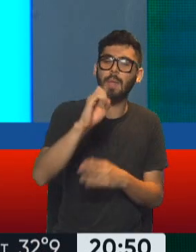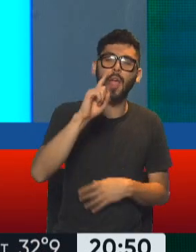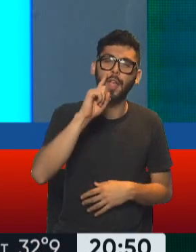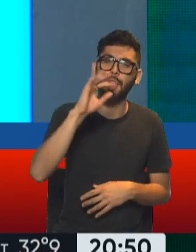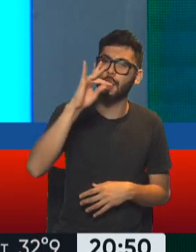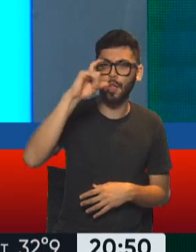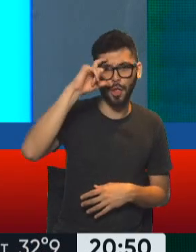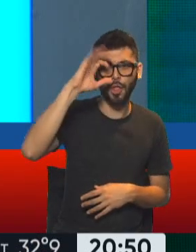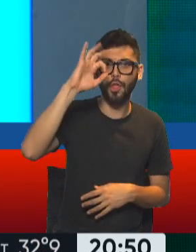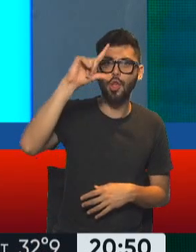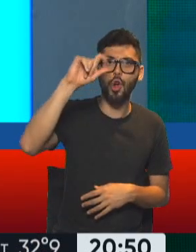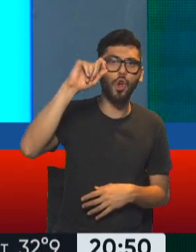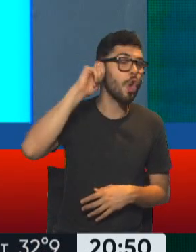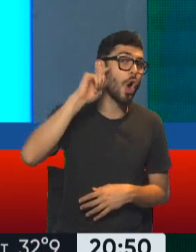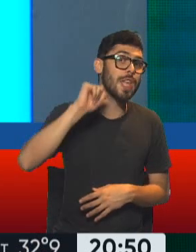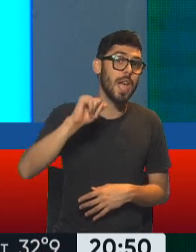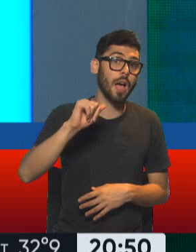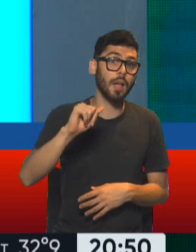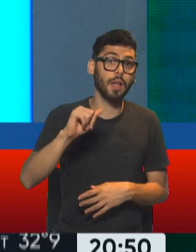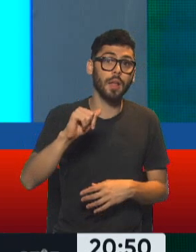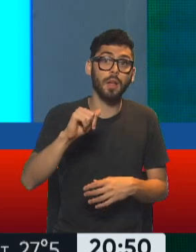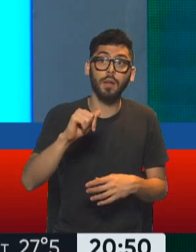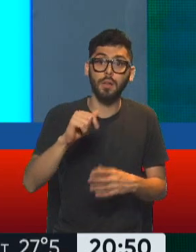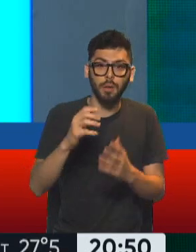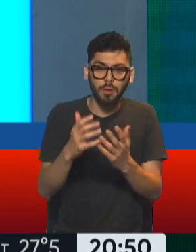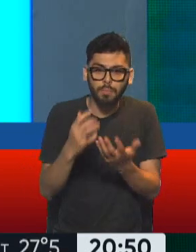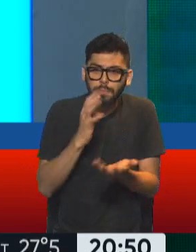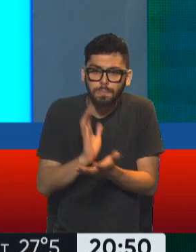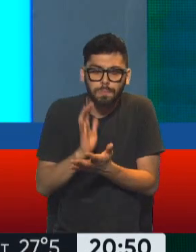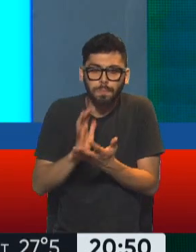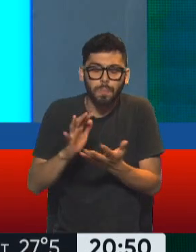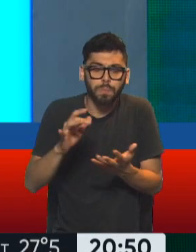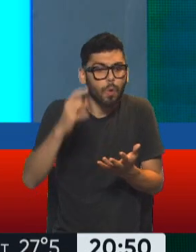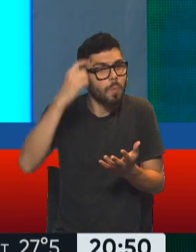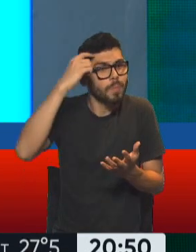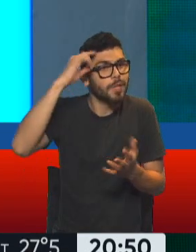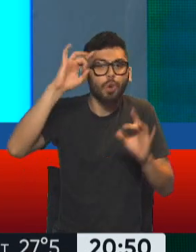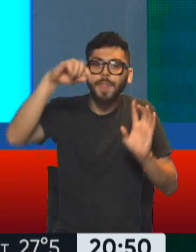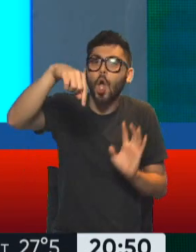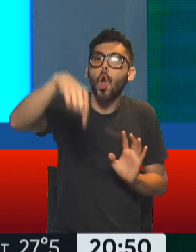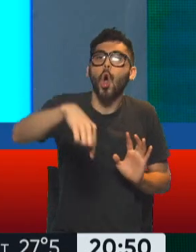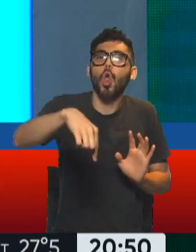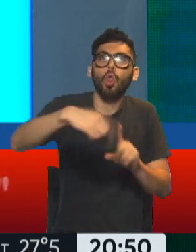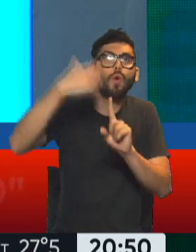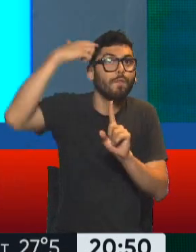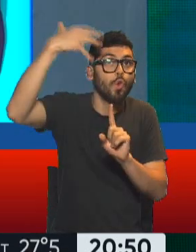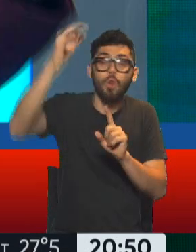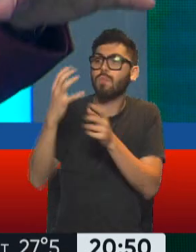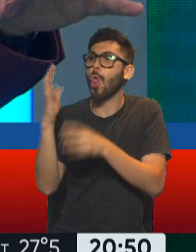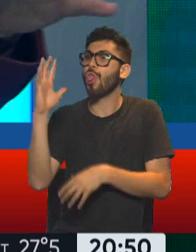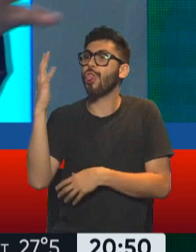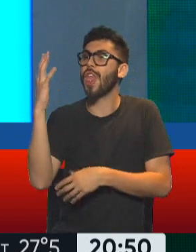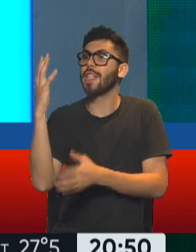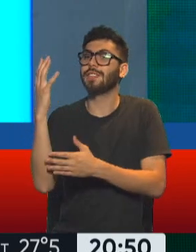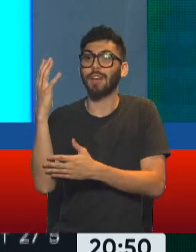fenómenos que hacen de la existencia un puro presente es decir para esos fenómenos de ultraderecha no